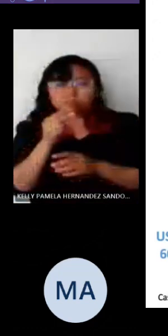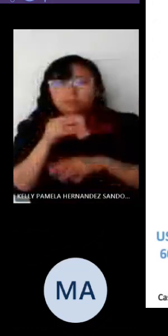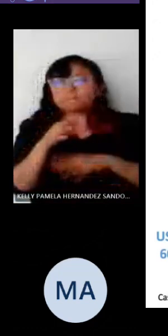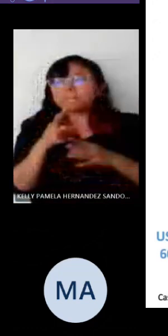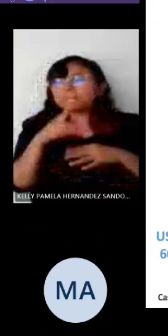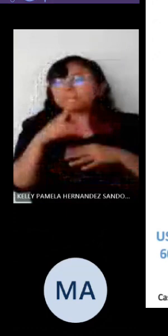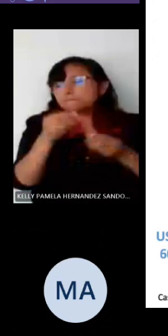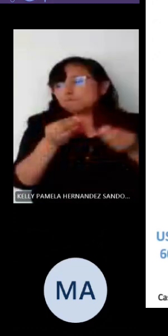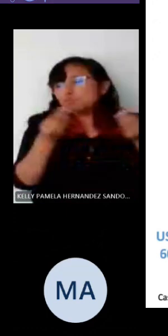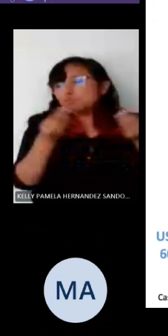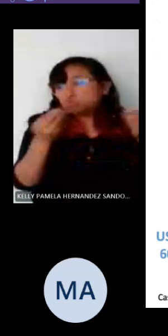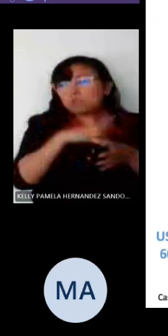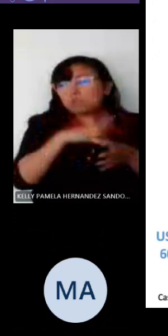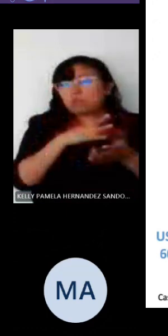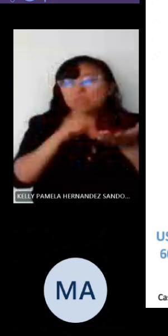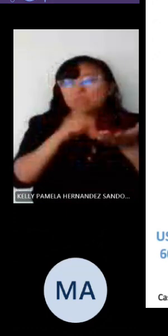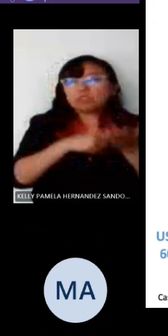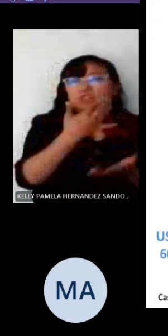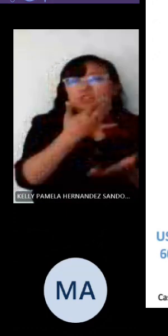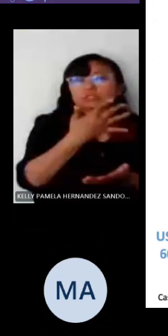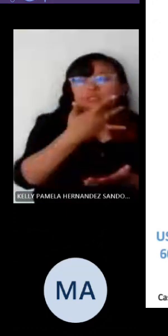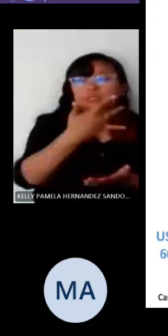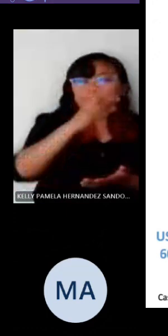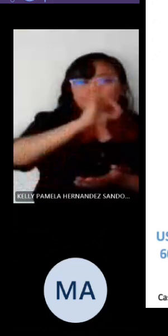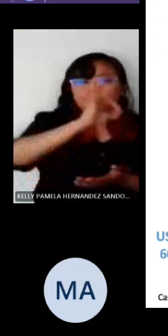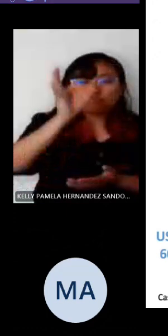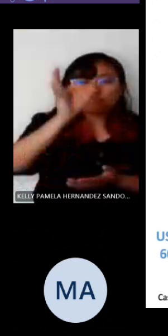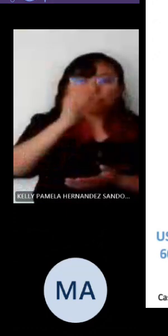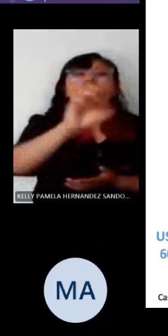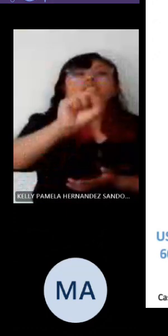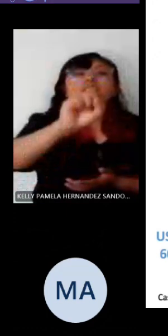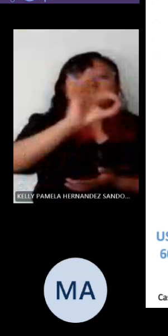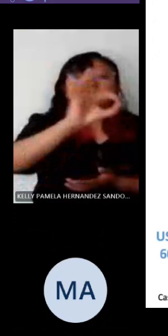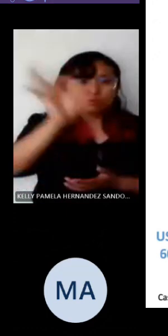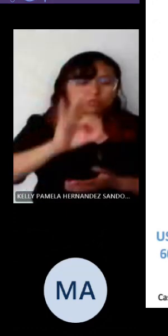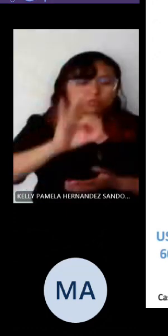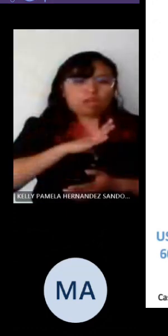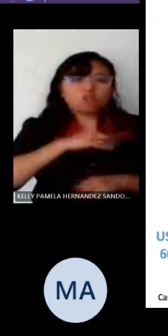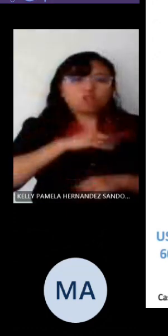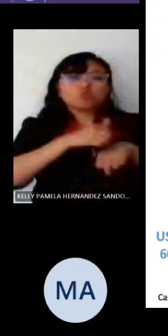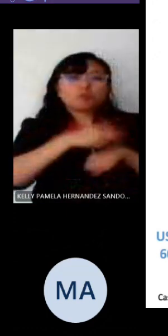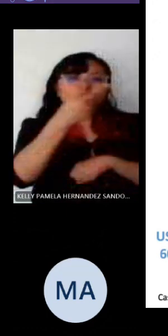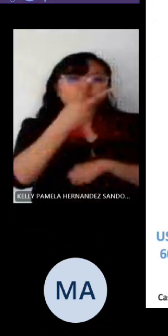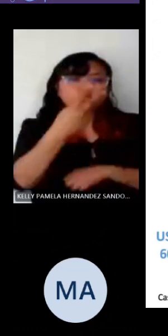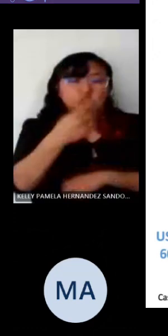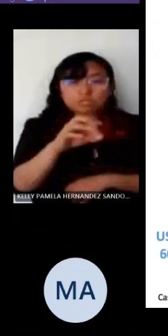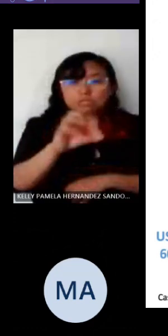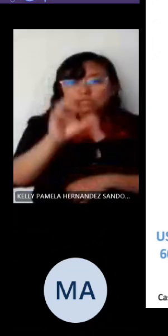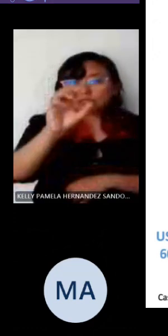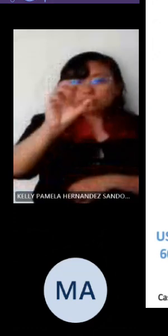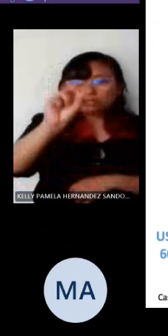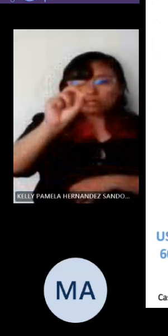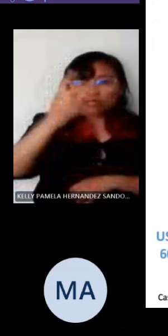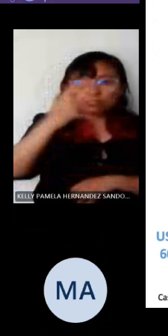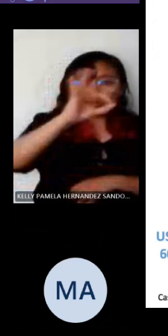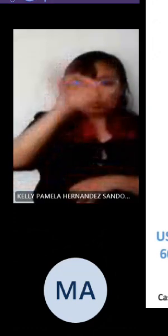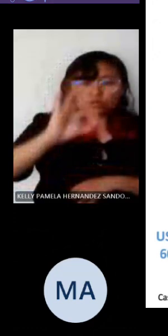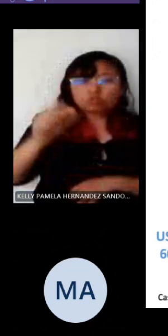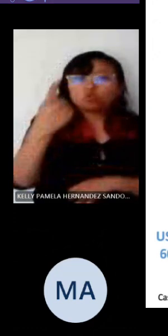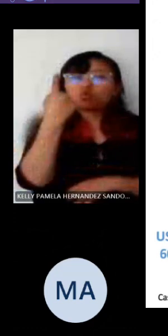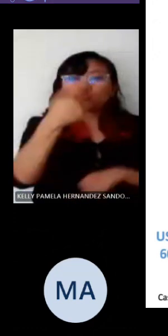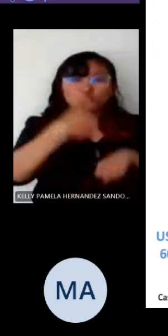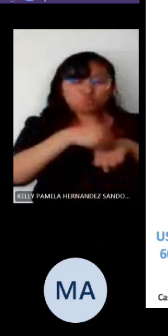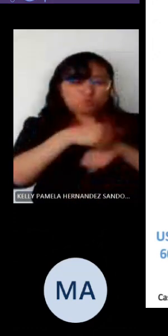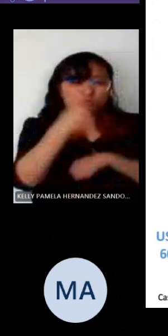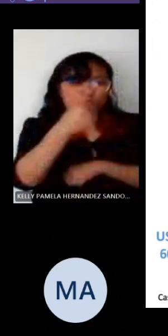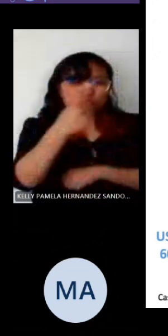tipo 2, el 60% va a ser Usher tipo 2, el 35% va a ser Usher tipo 1 y más o menos como el 5%